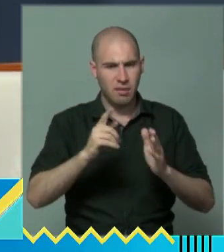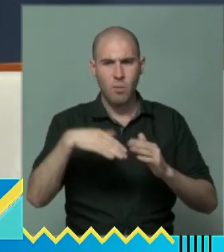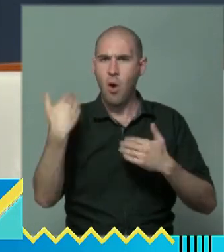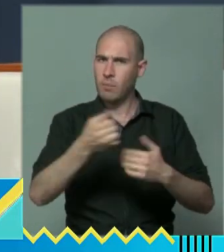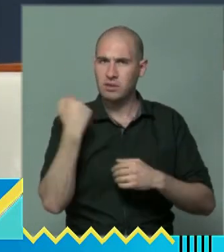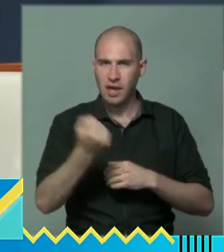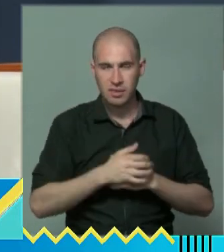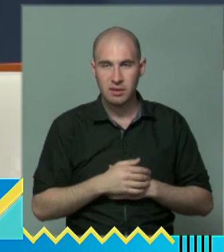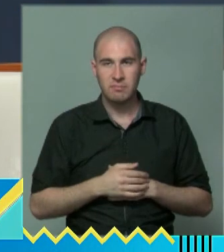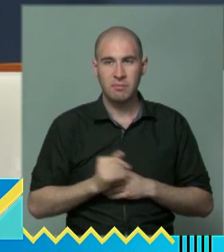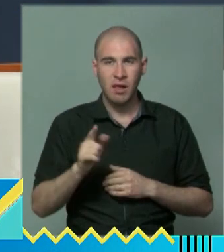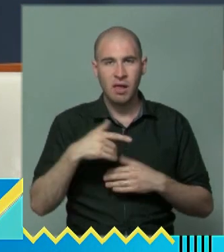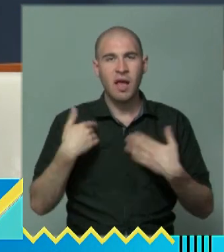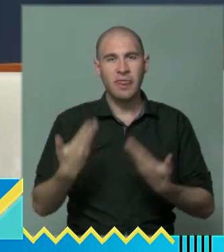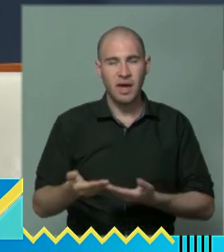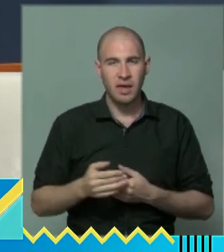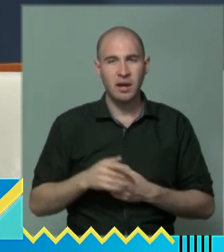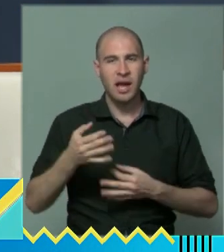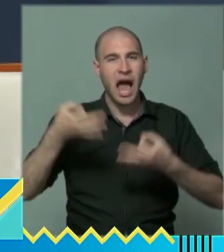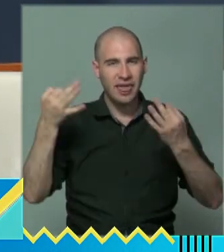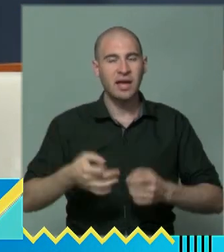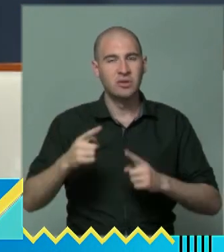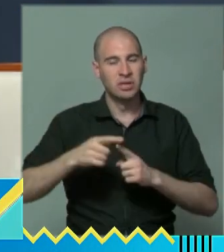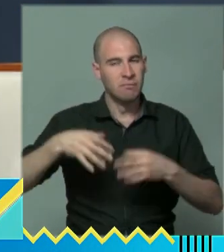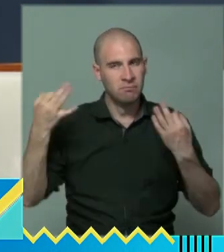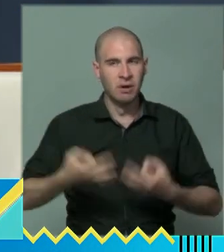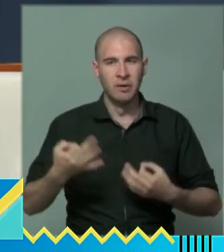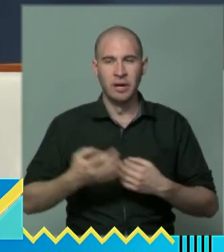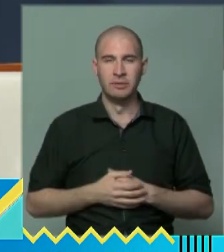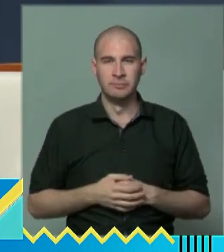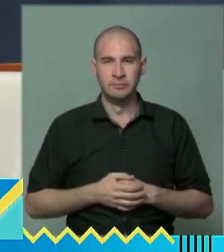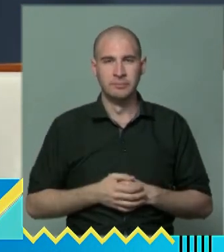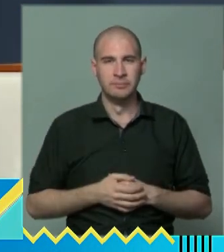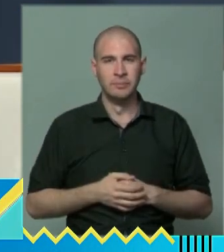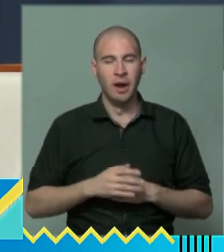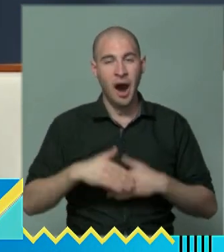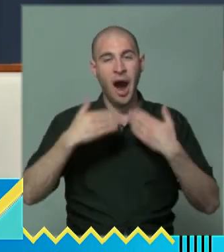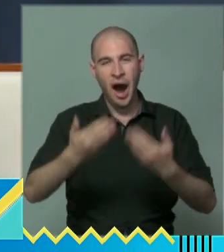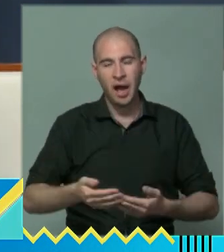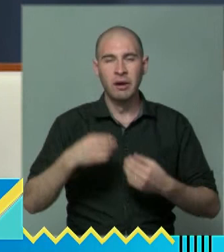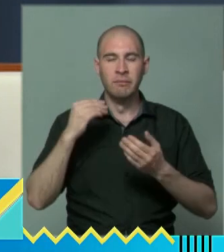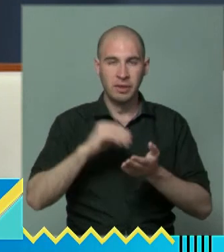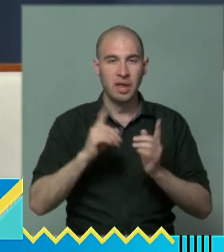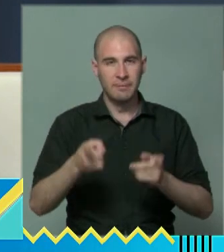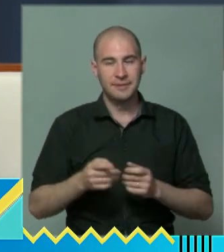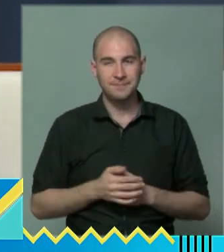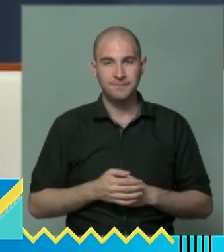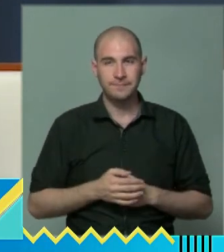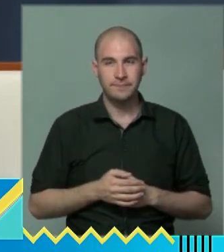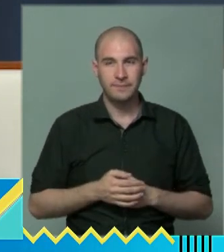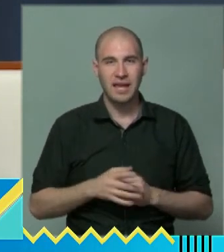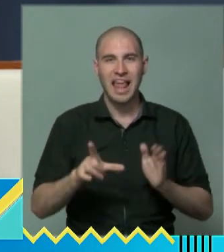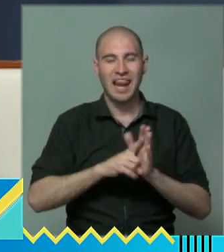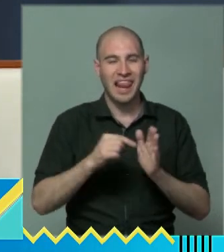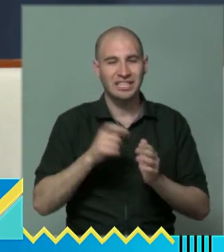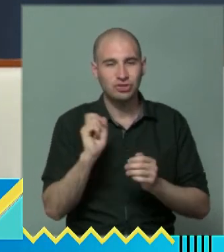avanzada y que nos va a otorgar una muy buena calidad institucional. Es un paso más, me parece, no la ley